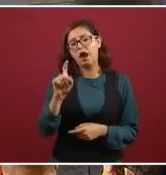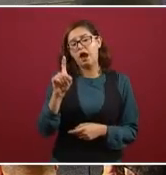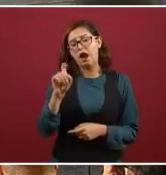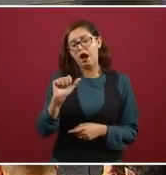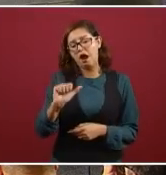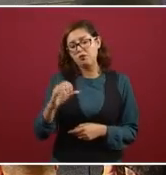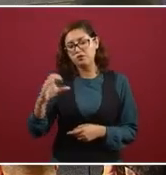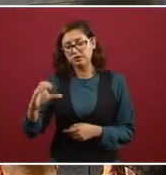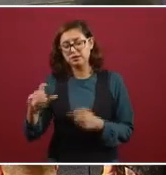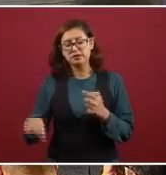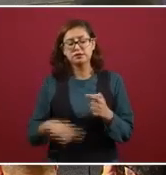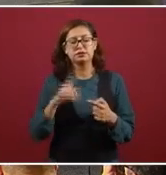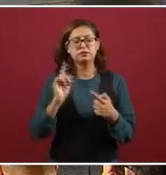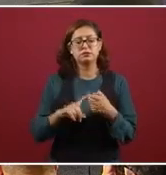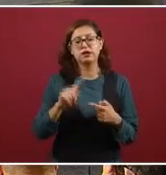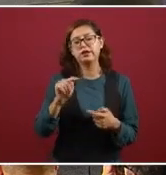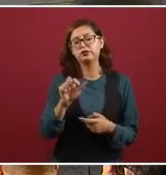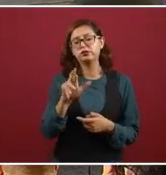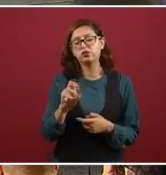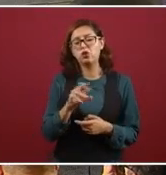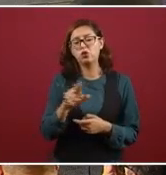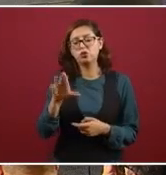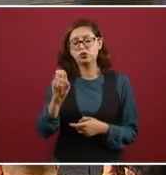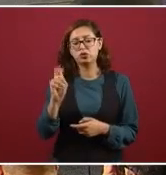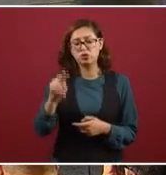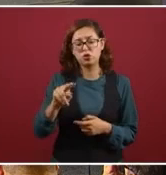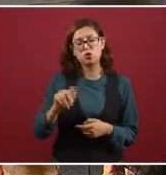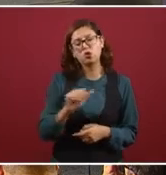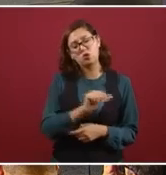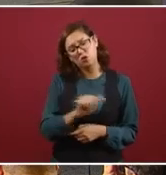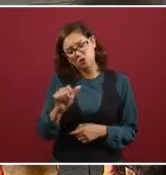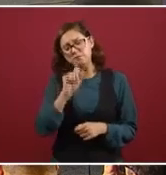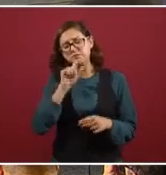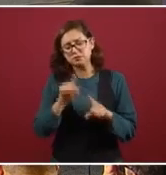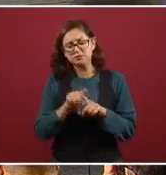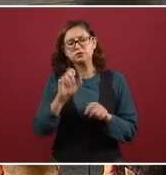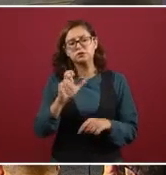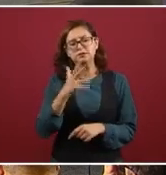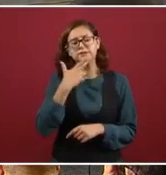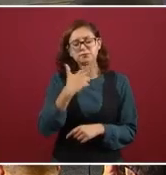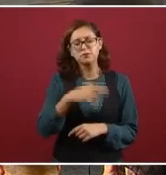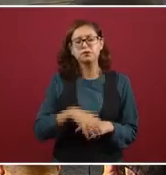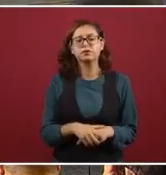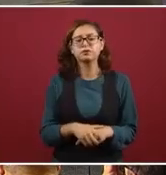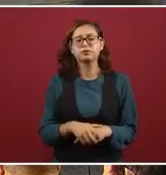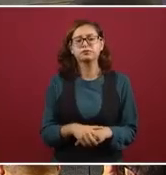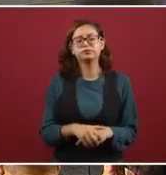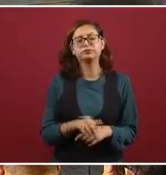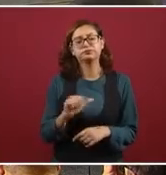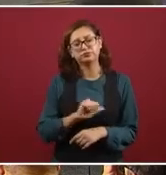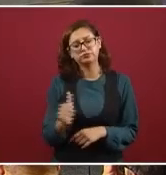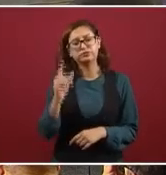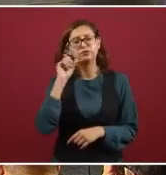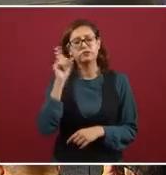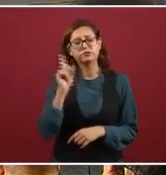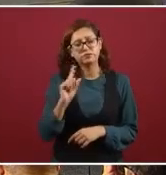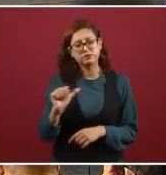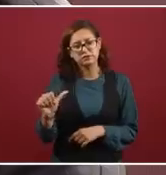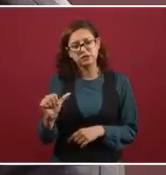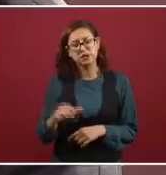Torreón, otra de Yepomera, Chihuahua, otra de